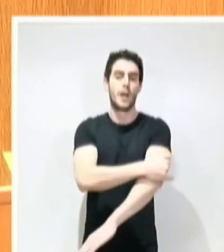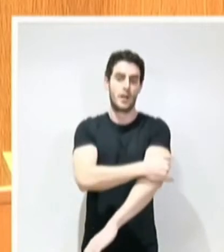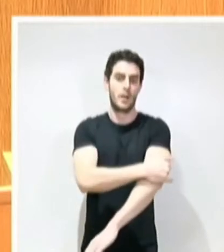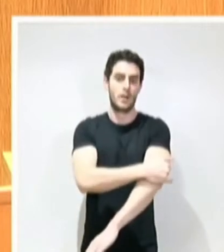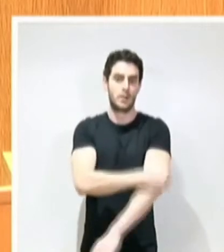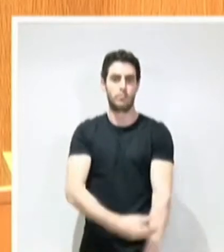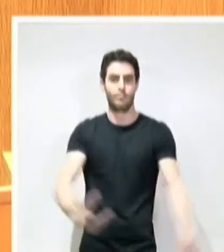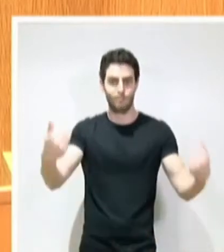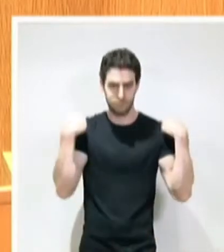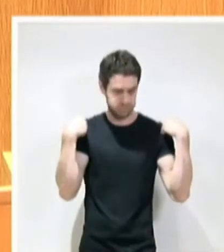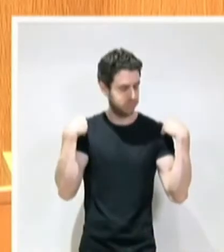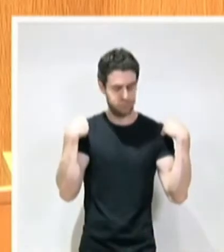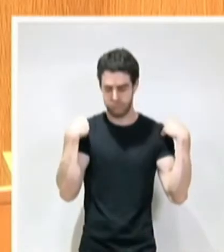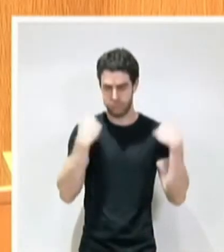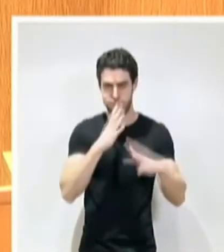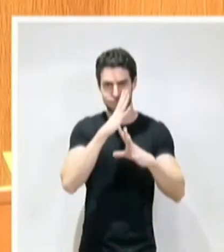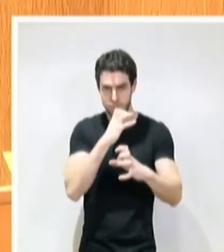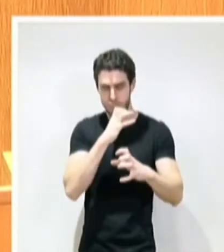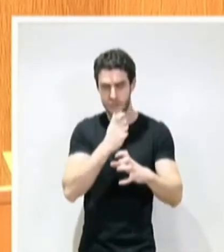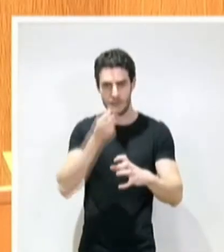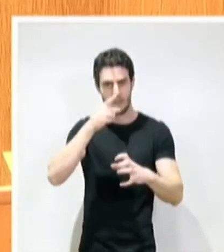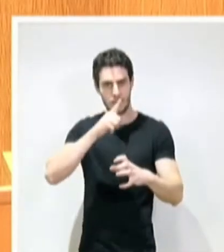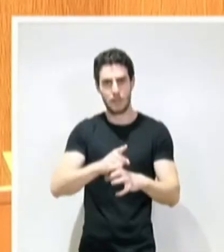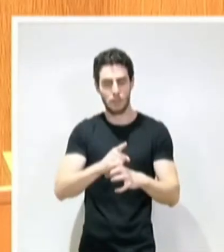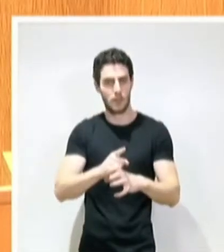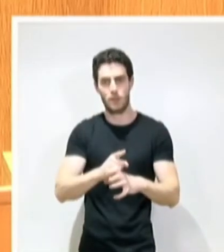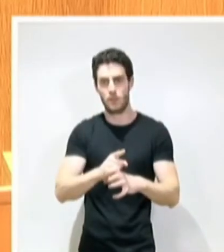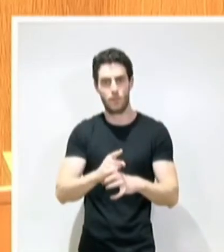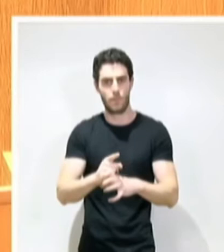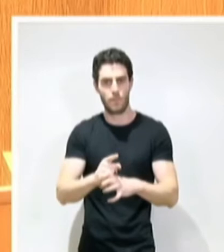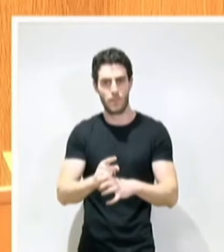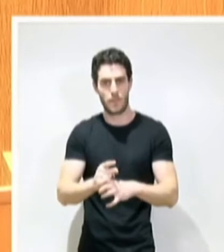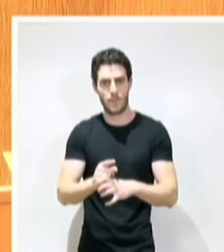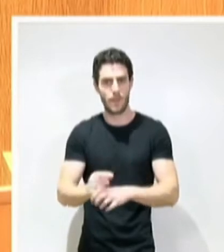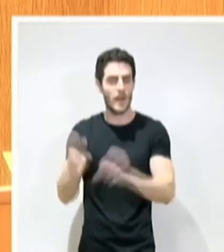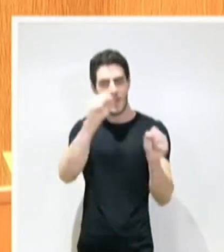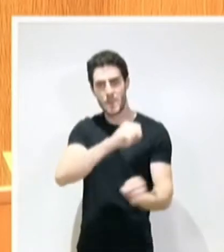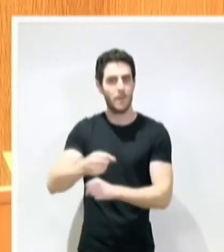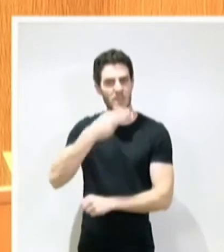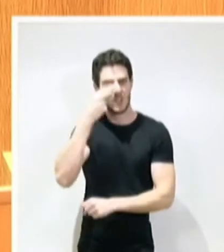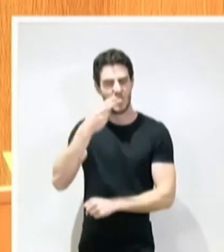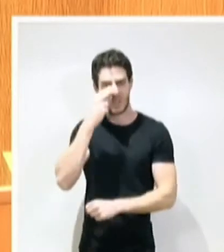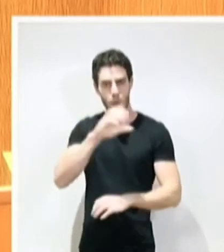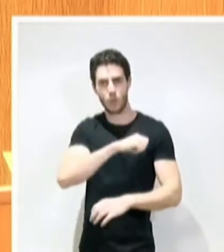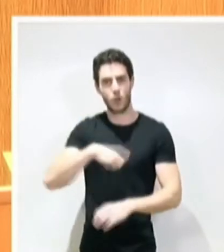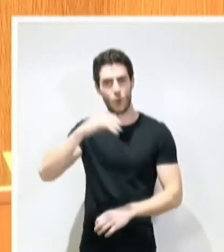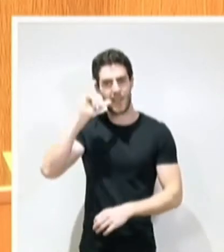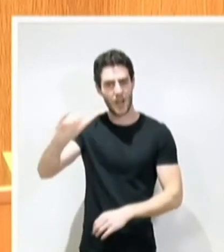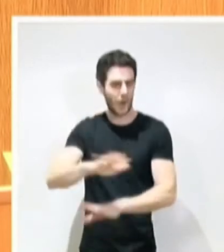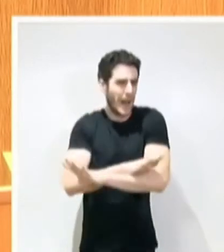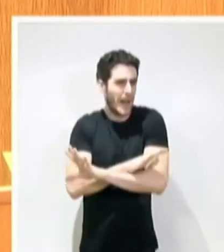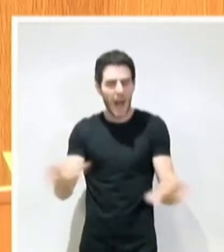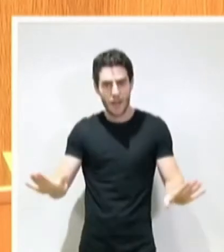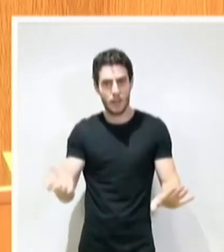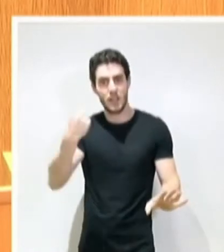incompetente y acomplejado en la defensa de los intereses de nuestra comunidad como nunca antes en nuestra historia y